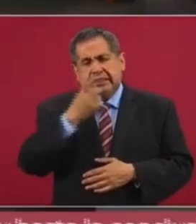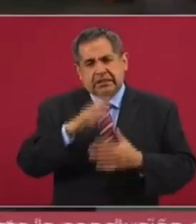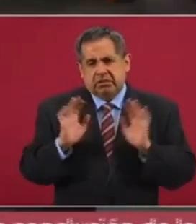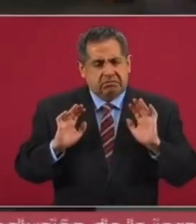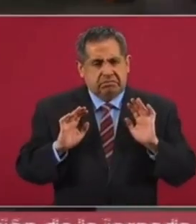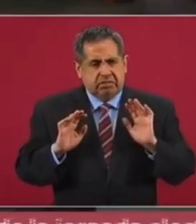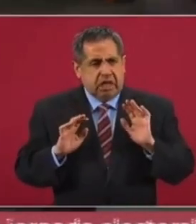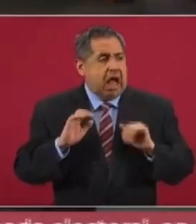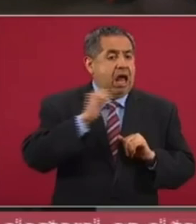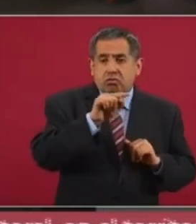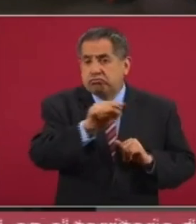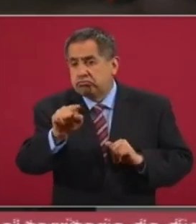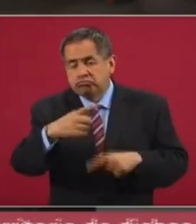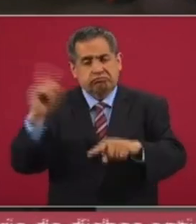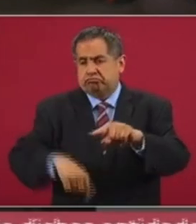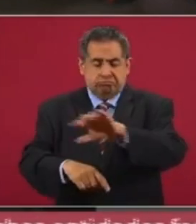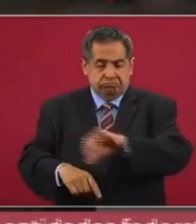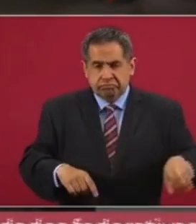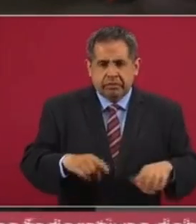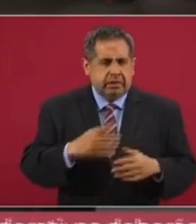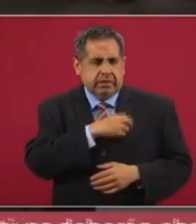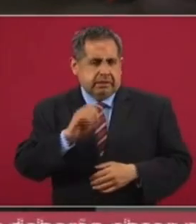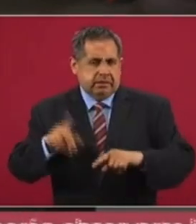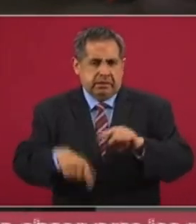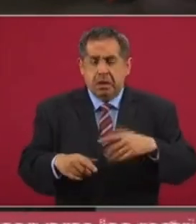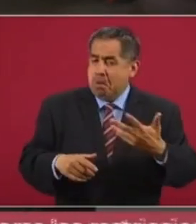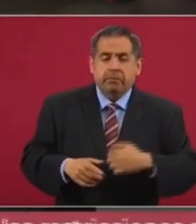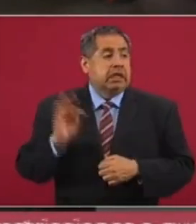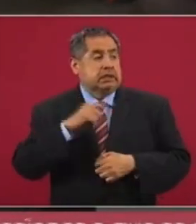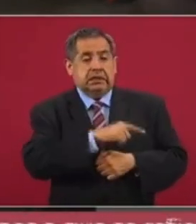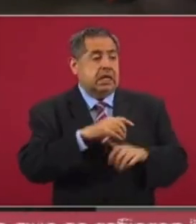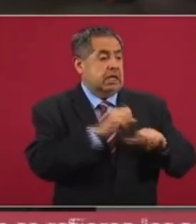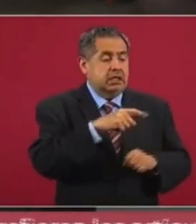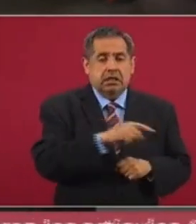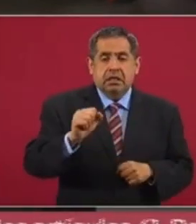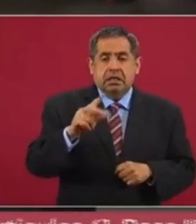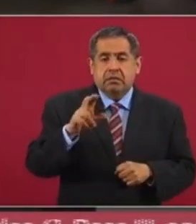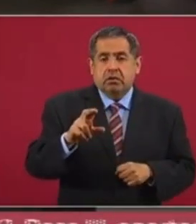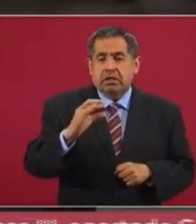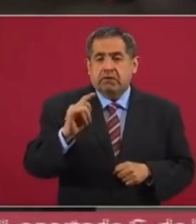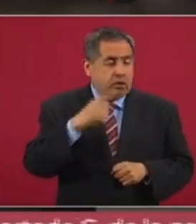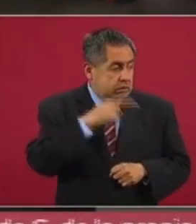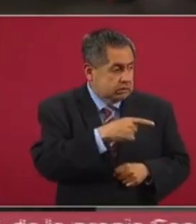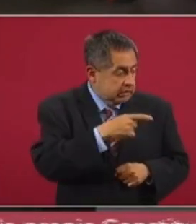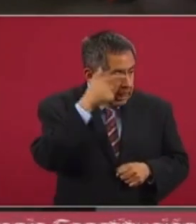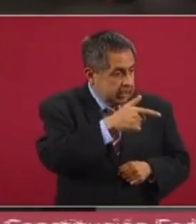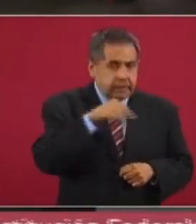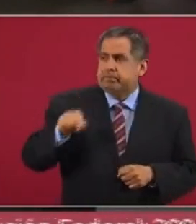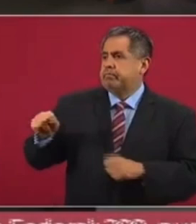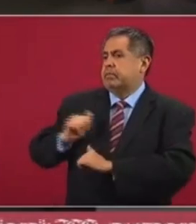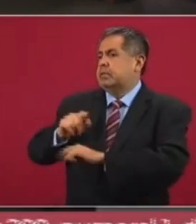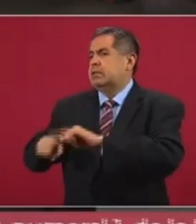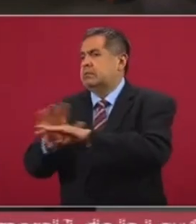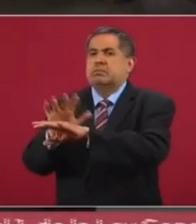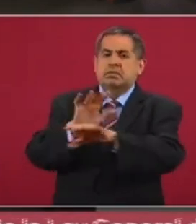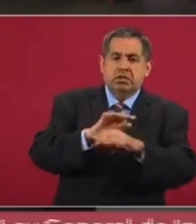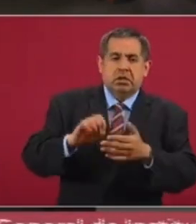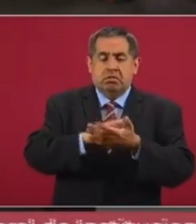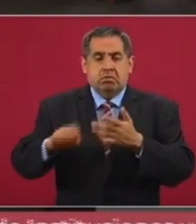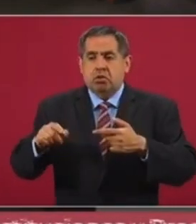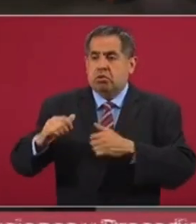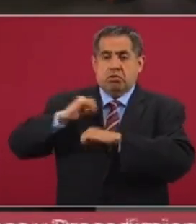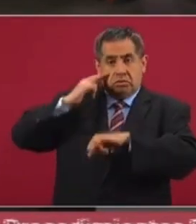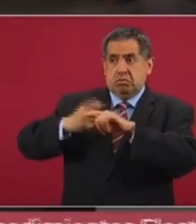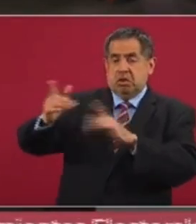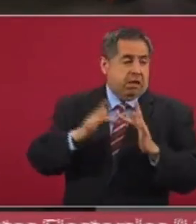cualquier persona puede ser retirada de su cargo. Con esta detención de Salvador Cienfuegos, ¿habría movimientos en el ejército? ¿Habría algunos cambios? Digo, lo acaba de decir bien usted, el titular no tiene nada